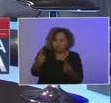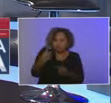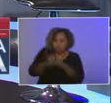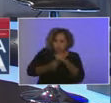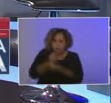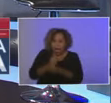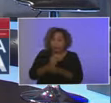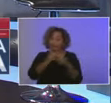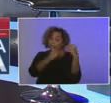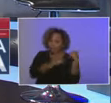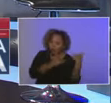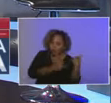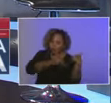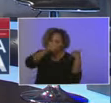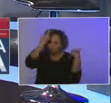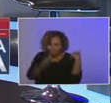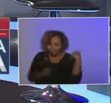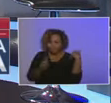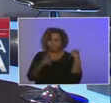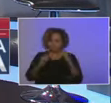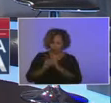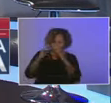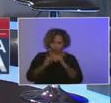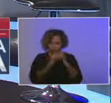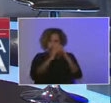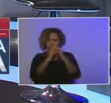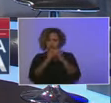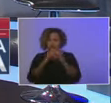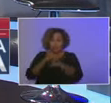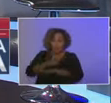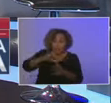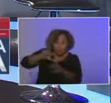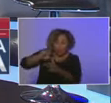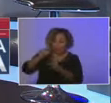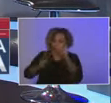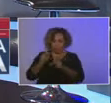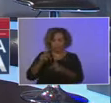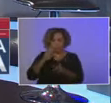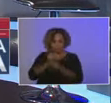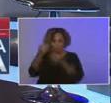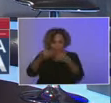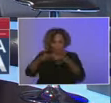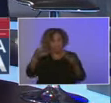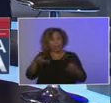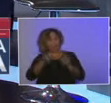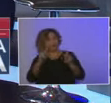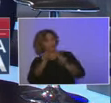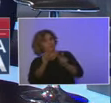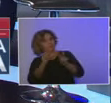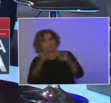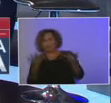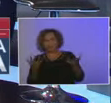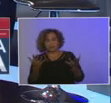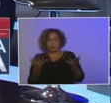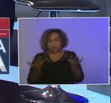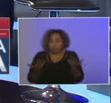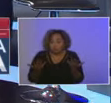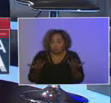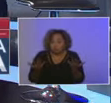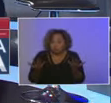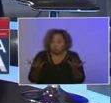la responsabilidad de la reconstrucción del país post-María. Y la verdad es que esa es la historia. No hay